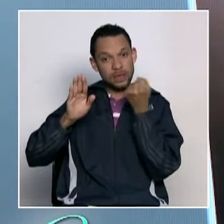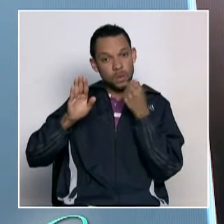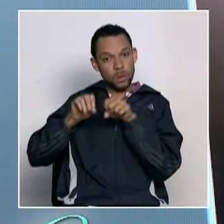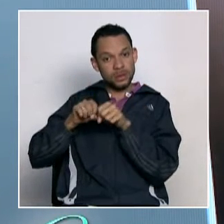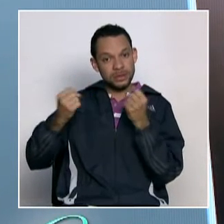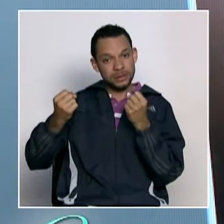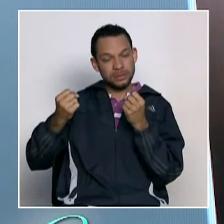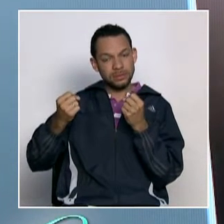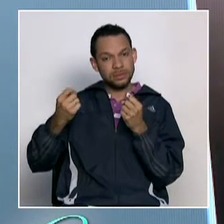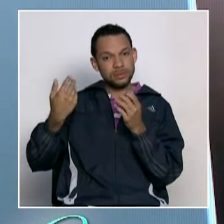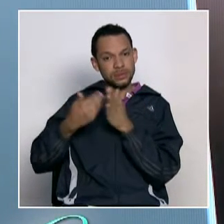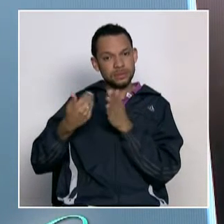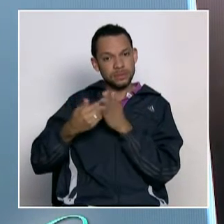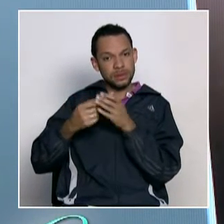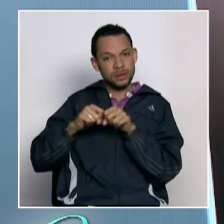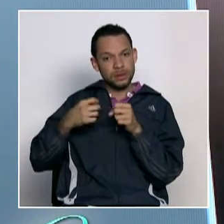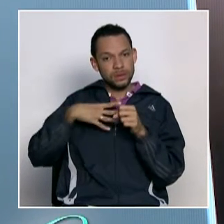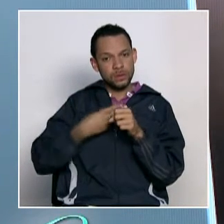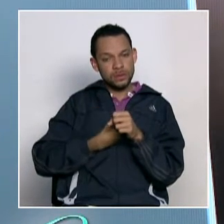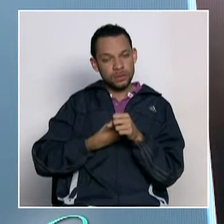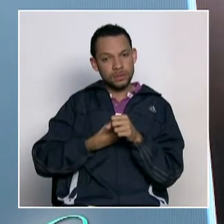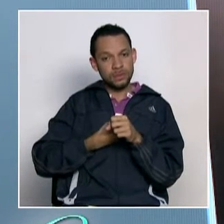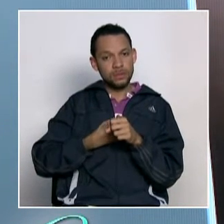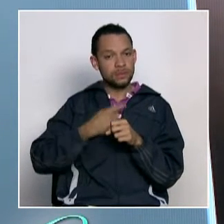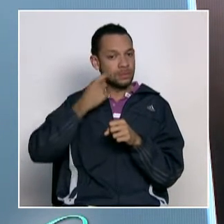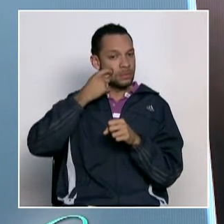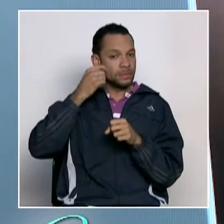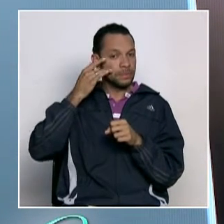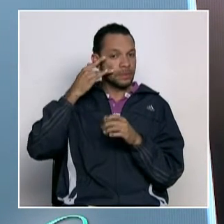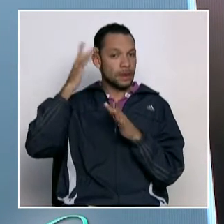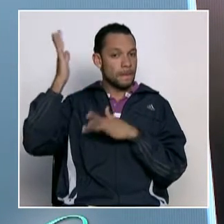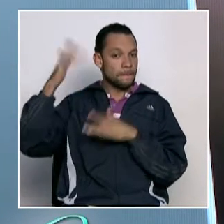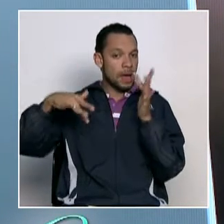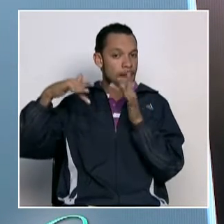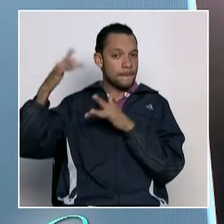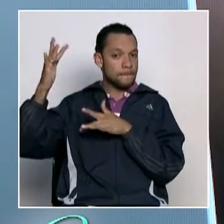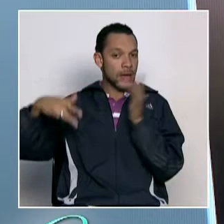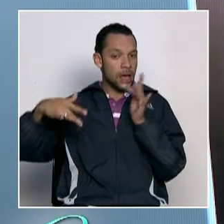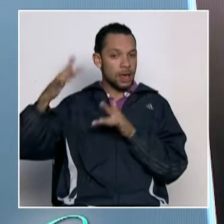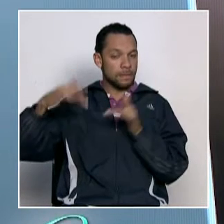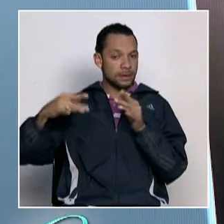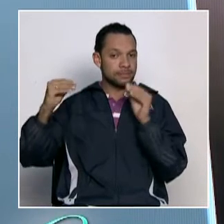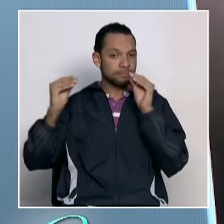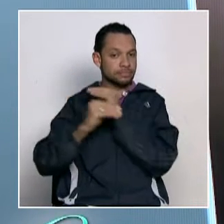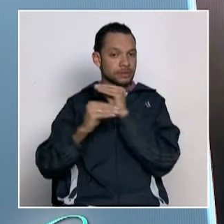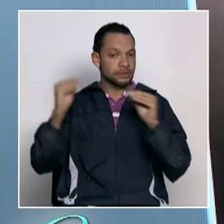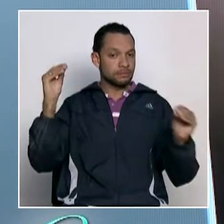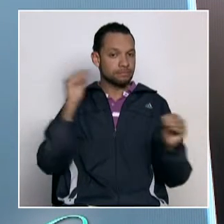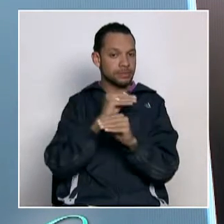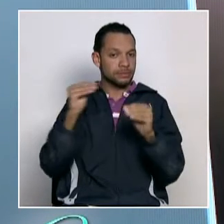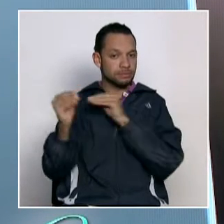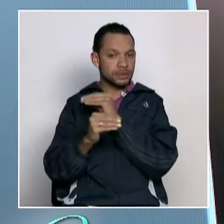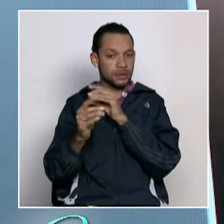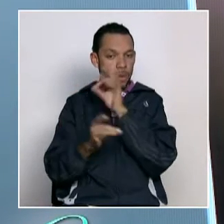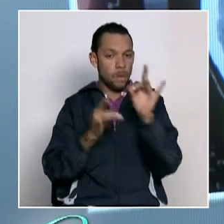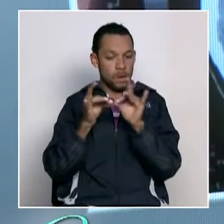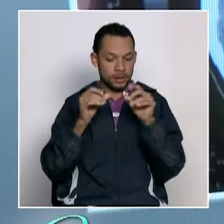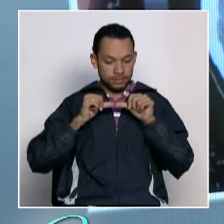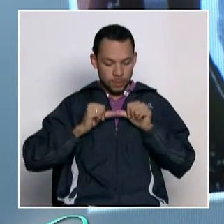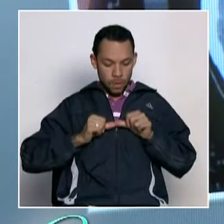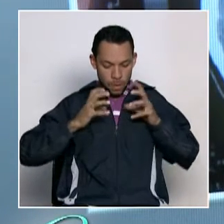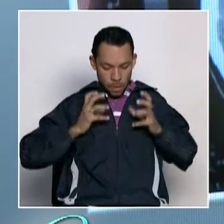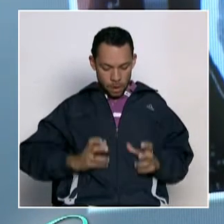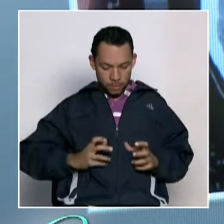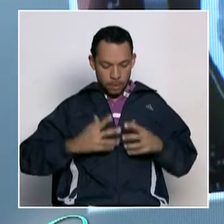incluida, produciendo algo que nosotros llamamos campo interferente. Vuelvo y recalco mucho sobre ese concepto, el concepto de campo interferente.